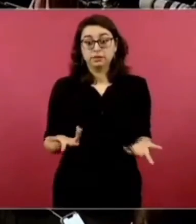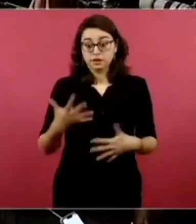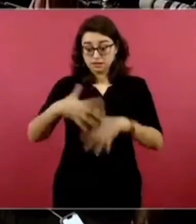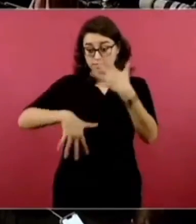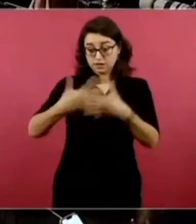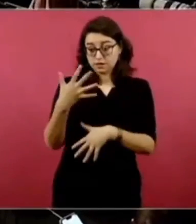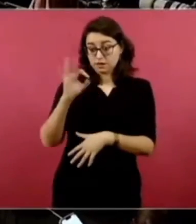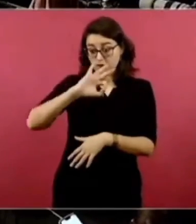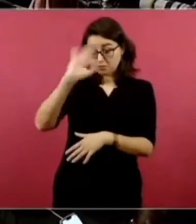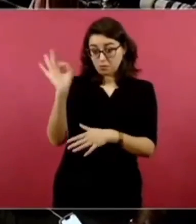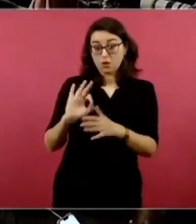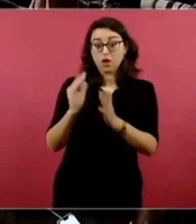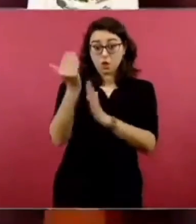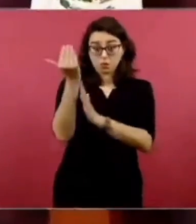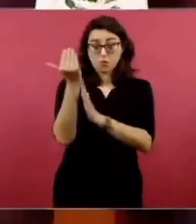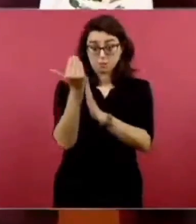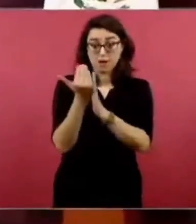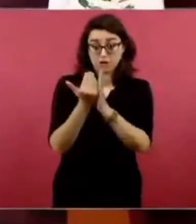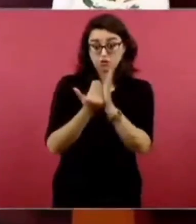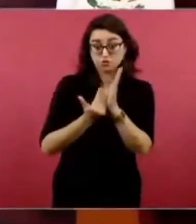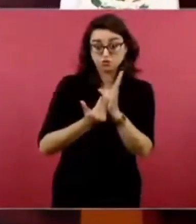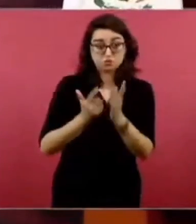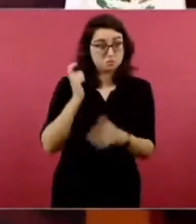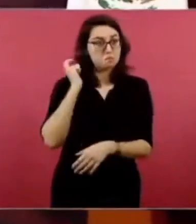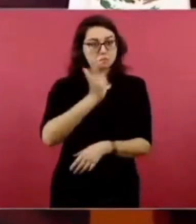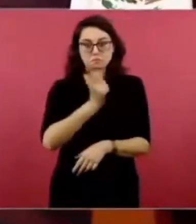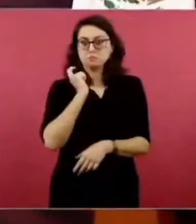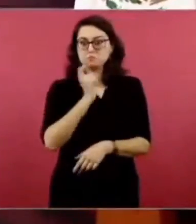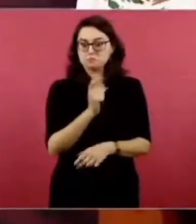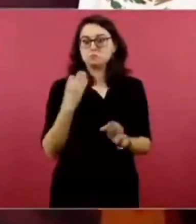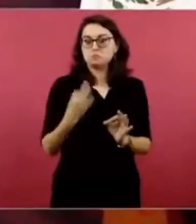de las calificadoras